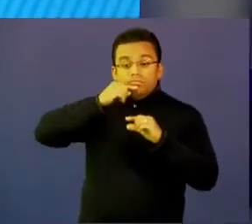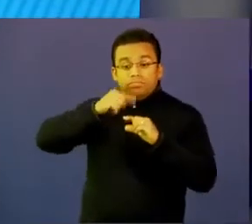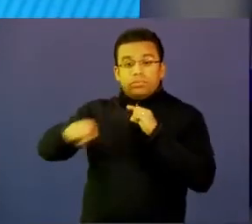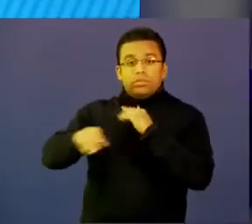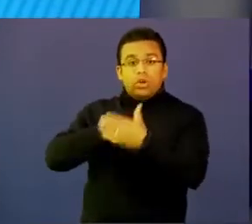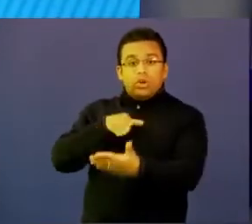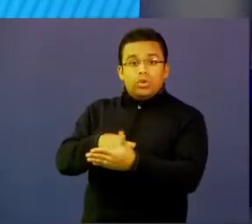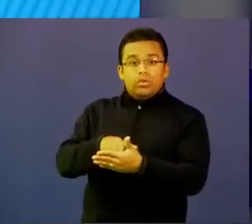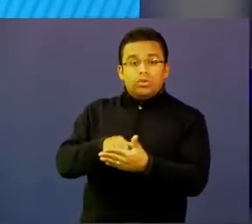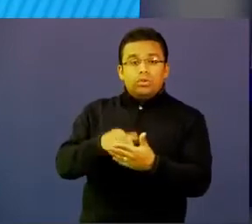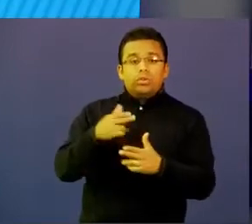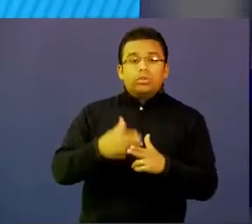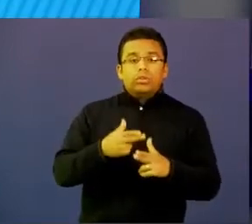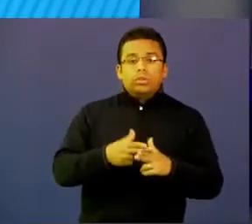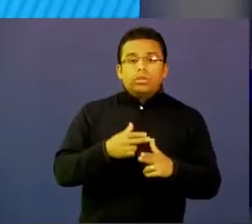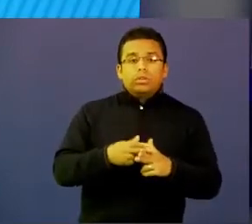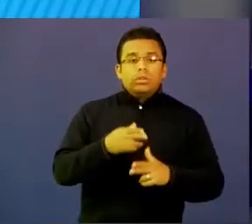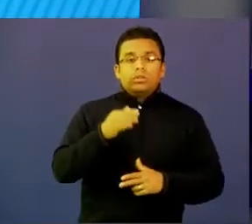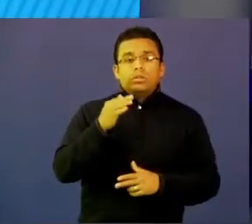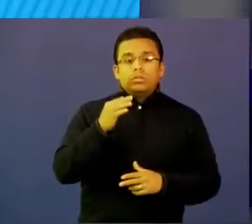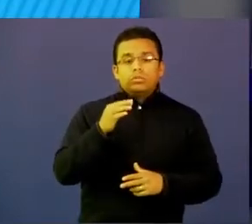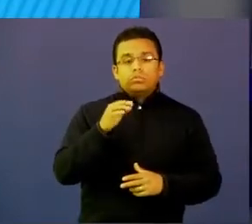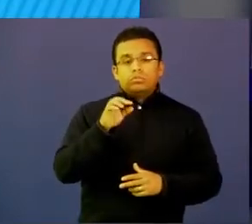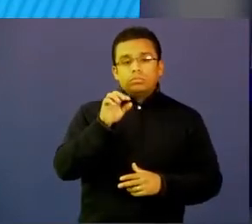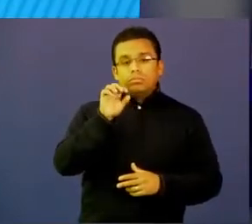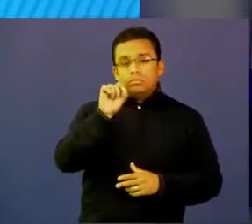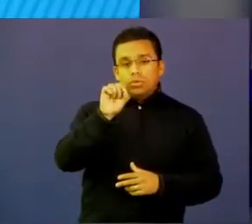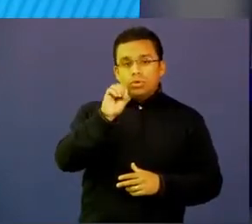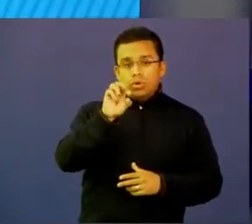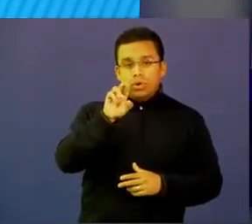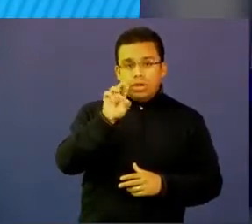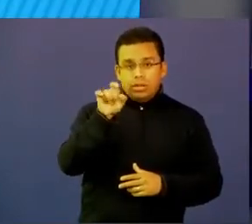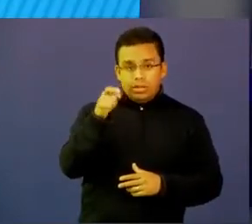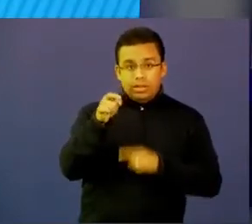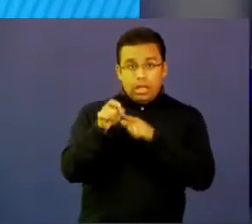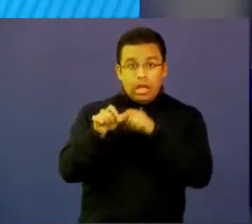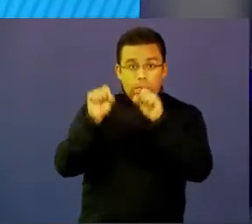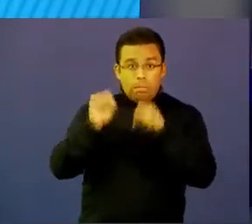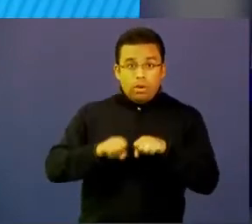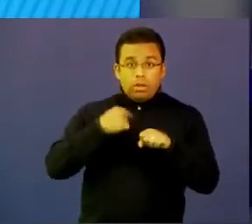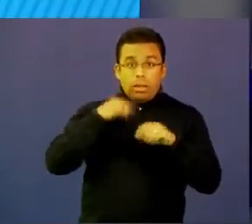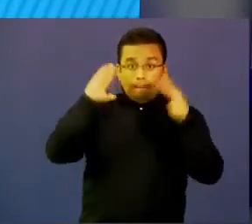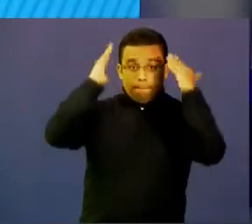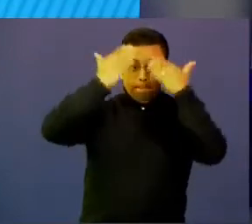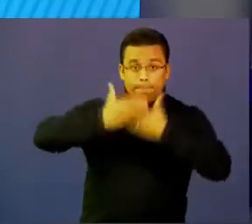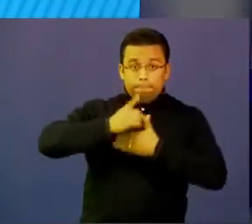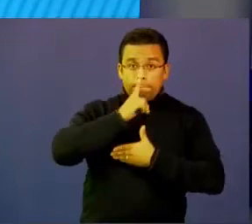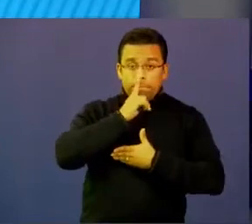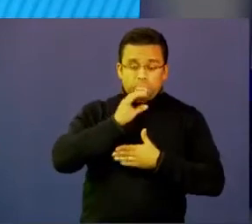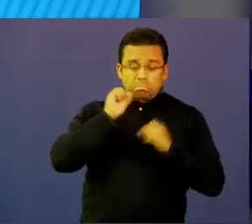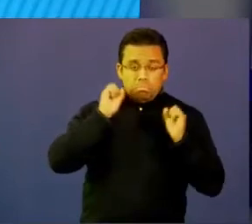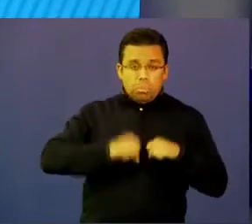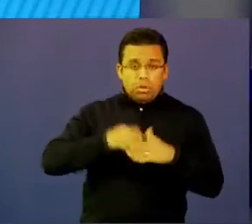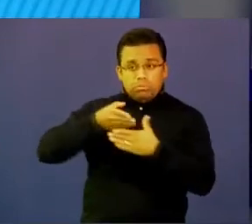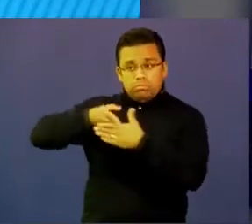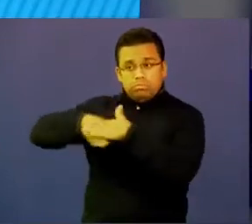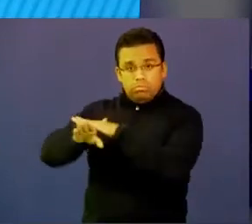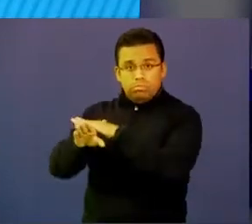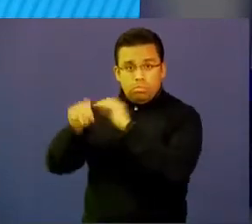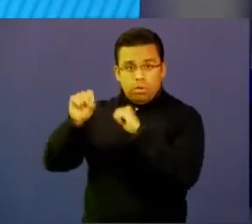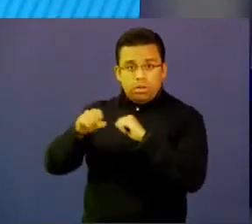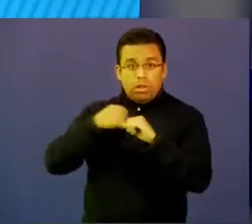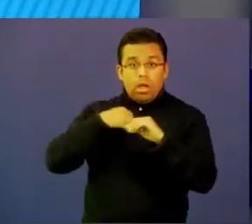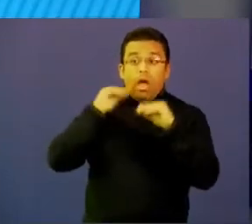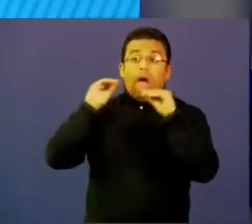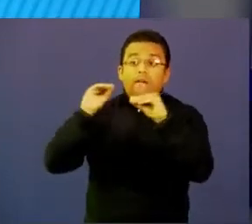llama teprotejo.org. Ahí puedes de manera anónima, completamente anónimo, ingresar, hacer la denuncia